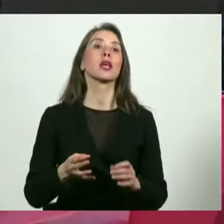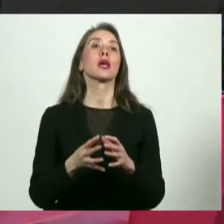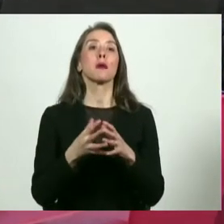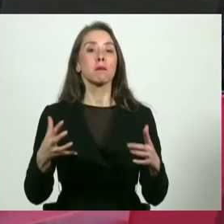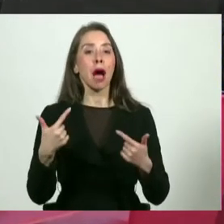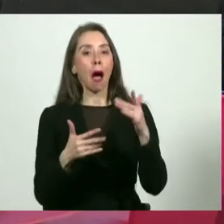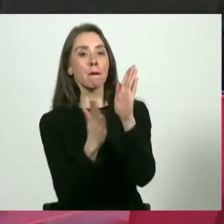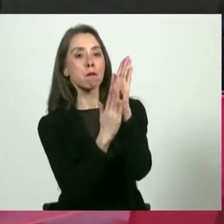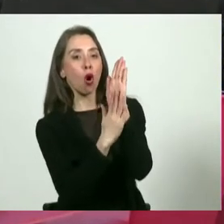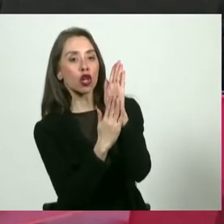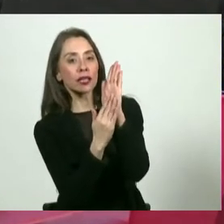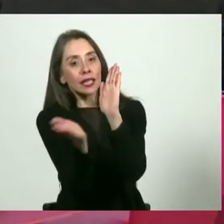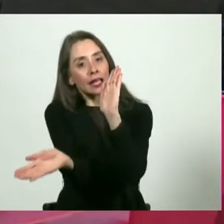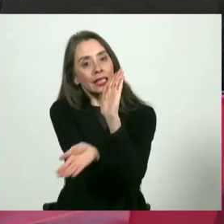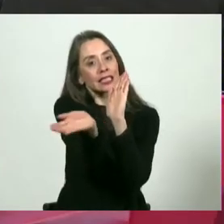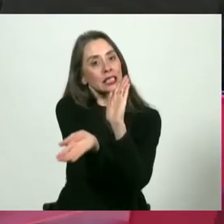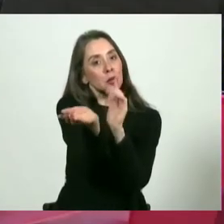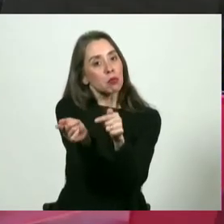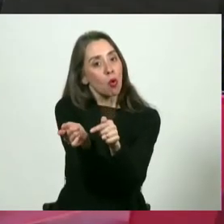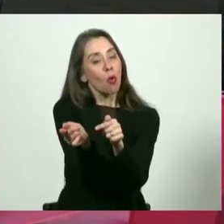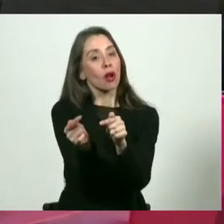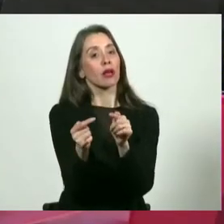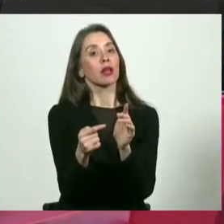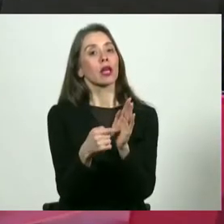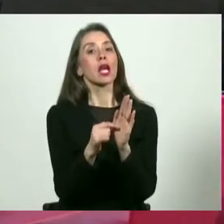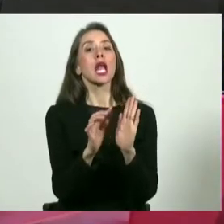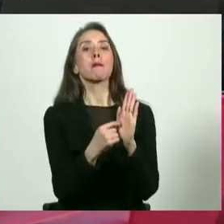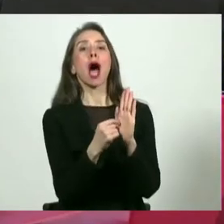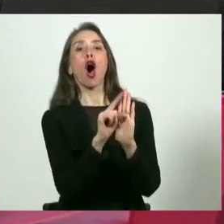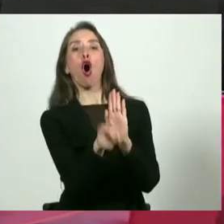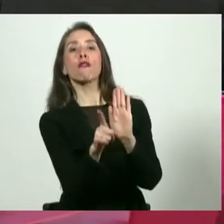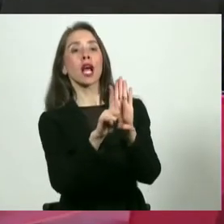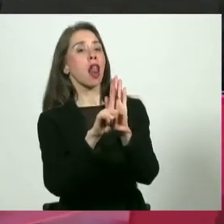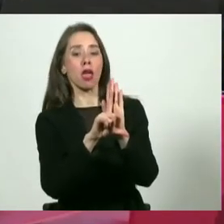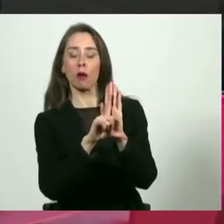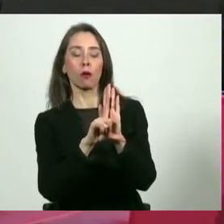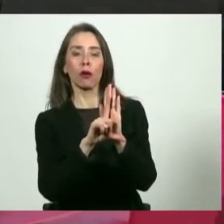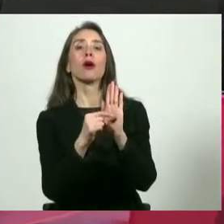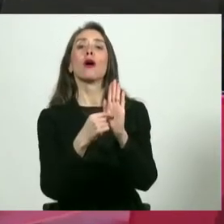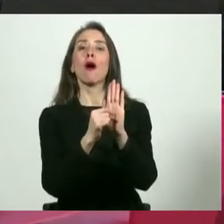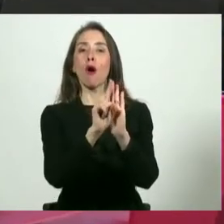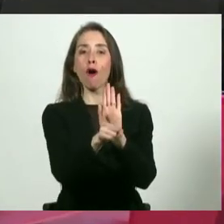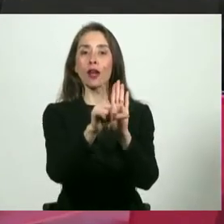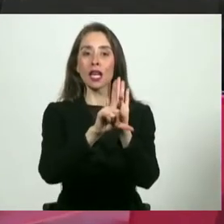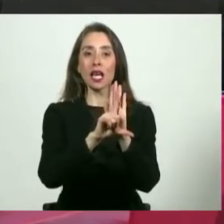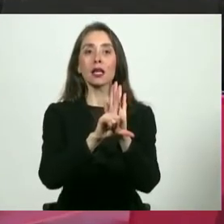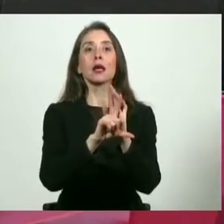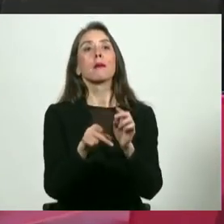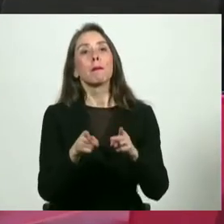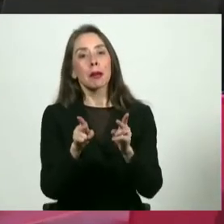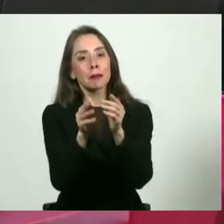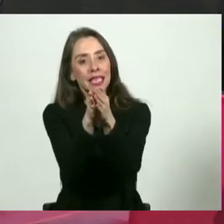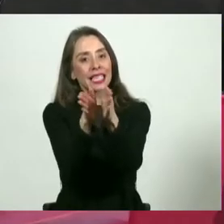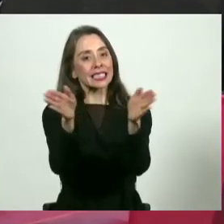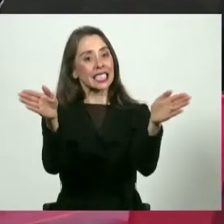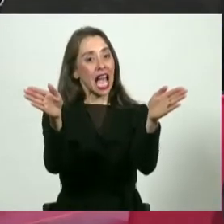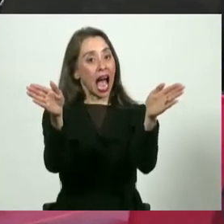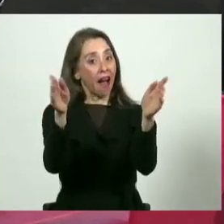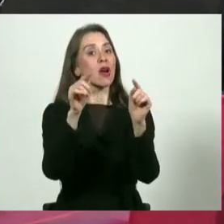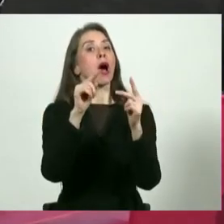que han hecho esta experiencia, y lo podemos contar nosotros también en la Cámara de Diputados, porque la experiencia, tal como dice Irma, ha sido una muy buena experiencia, ¿ya?, de integración no solo laboral, sino que